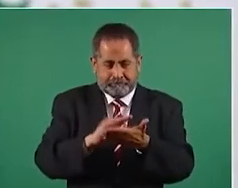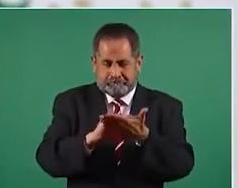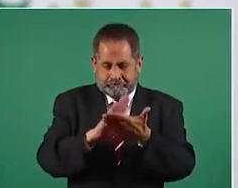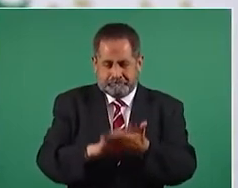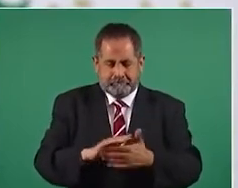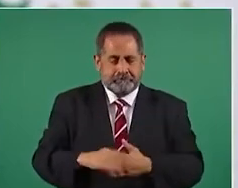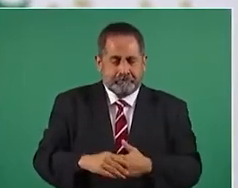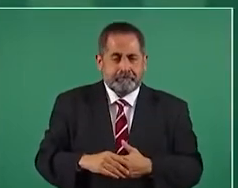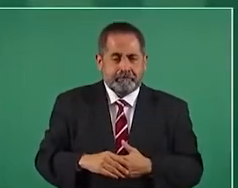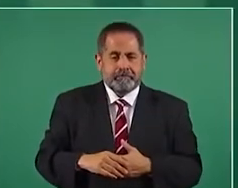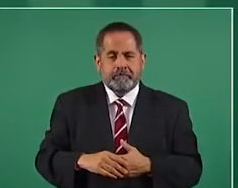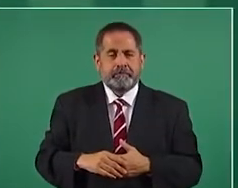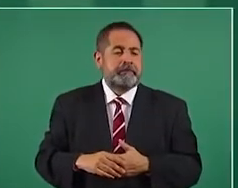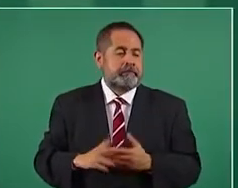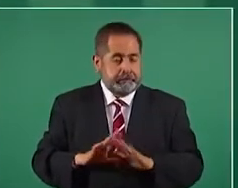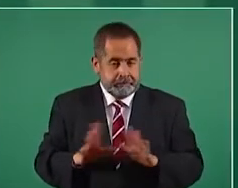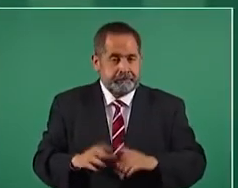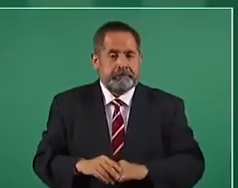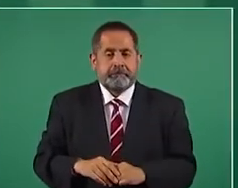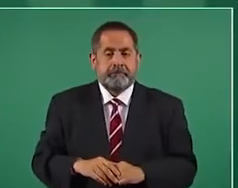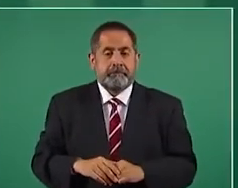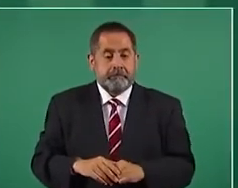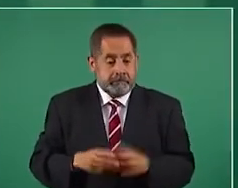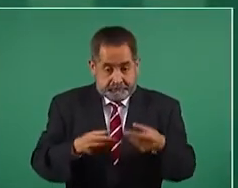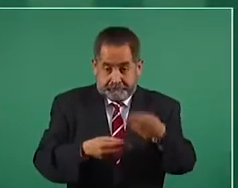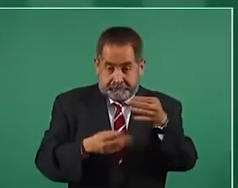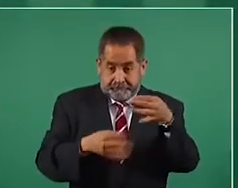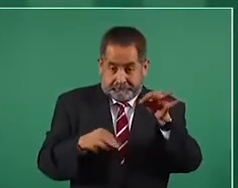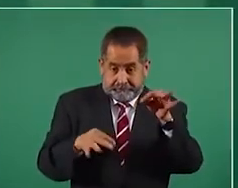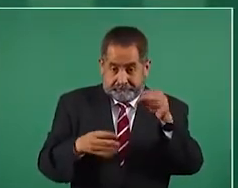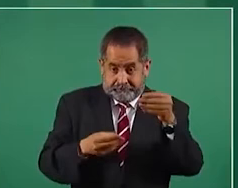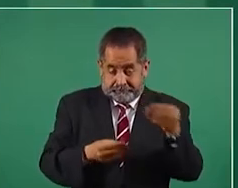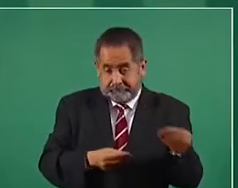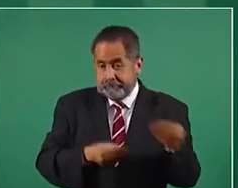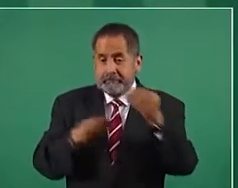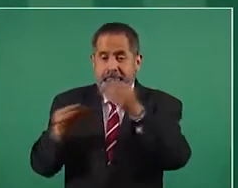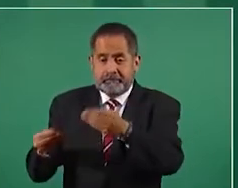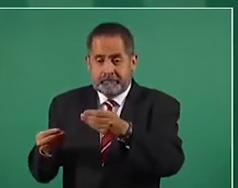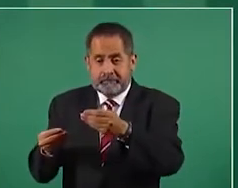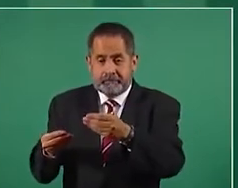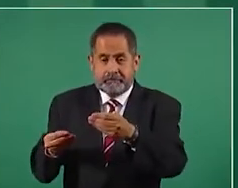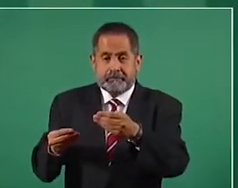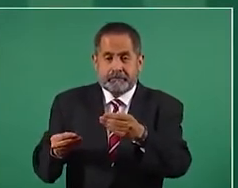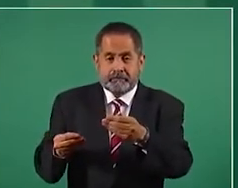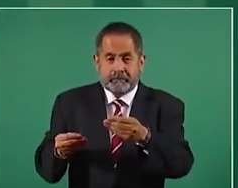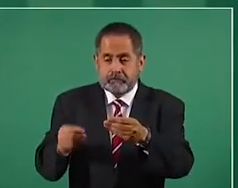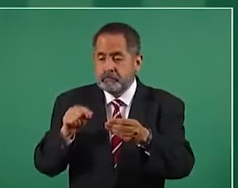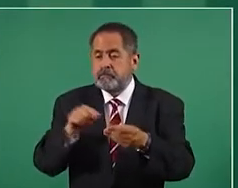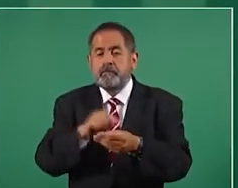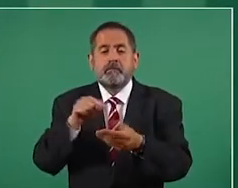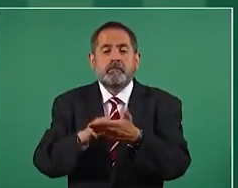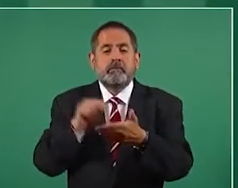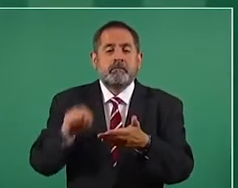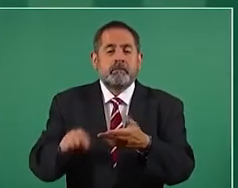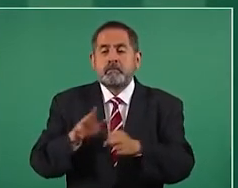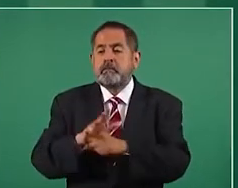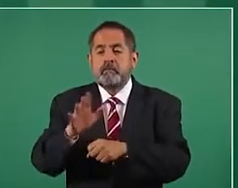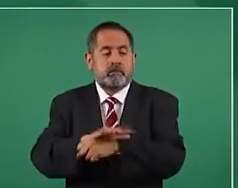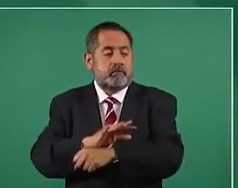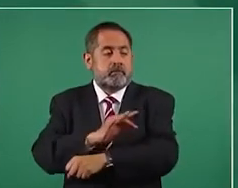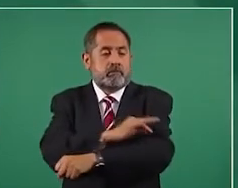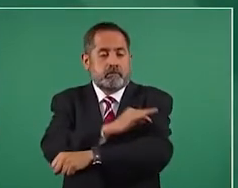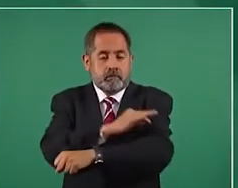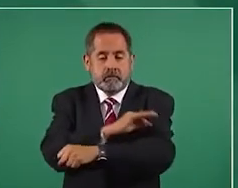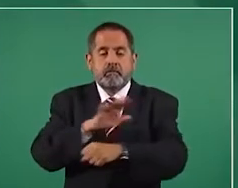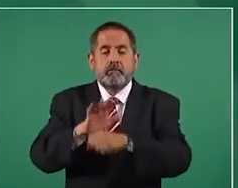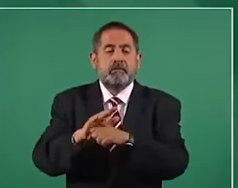identificación, como su domicilio. Esa papeleta se le pone en el puesto de vacunación qué vacuna recibió,